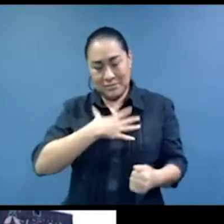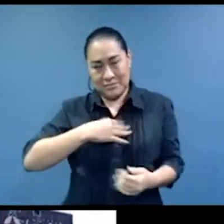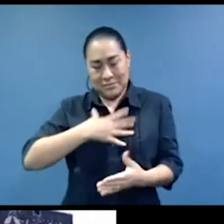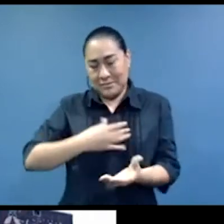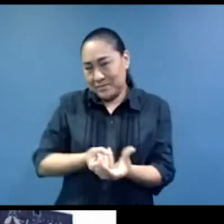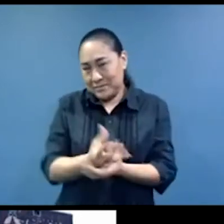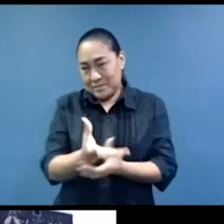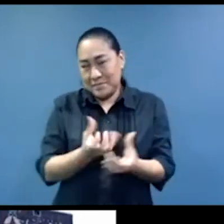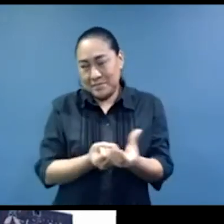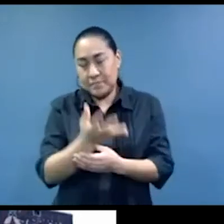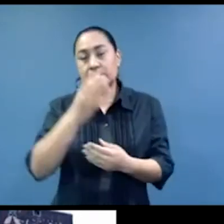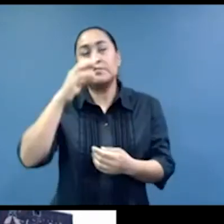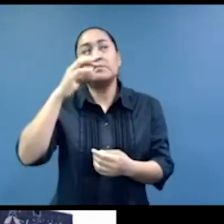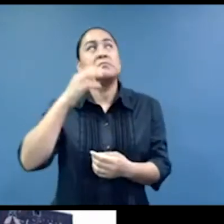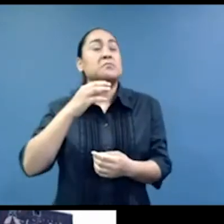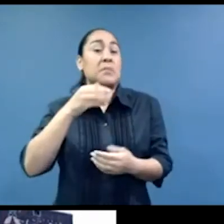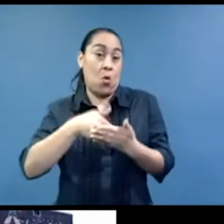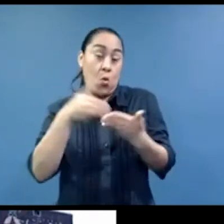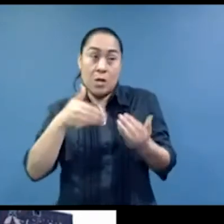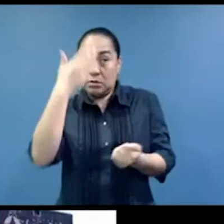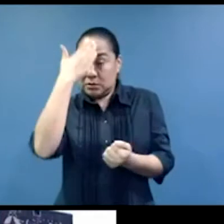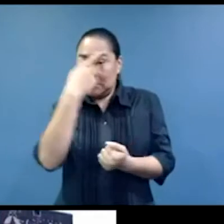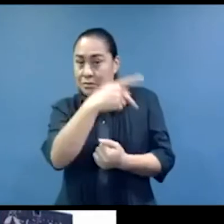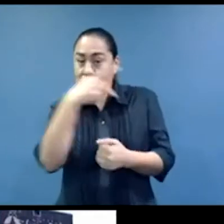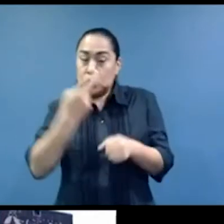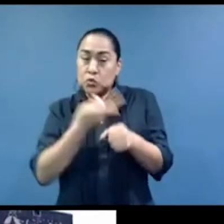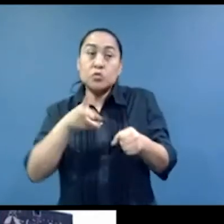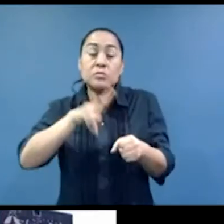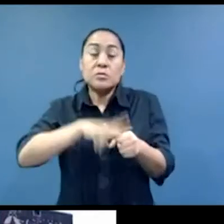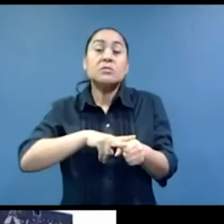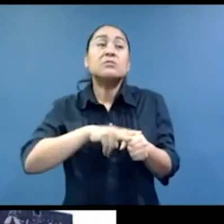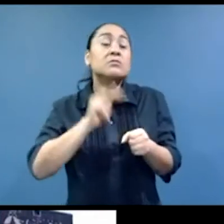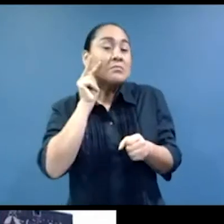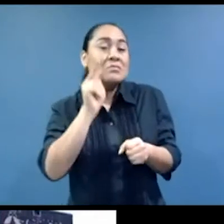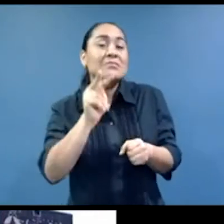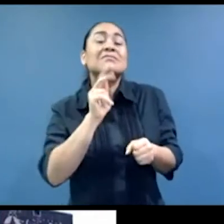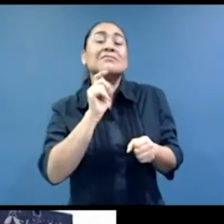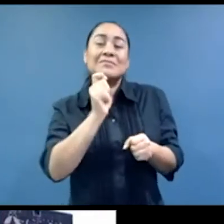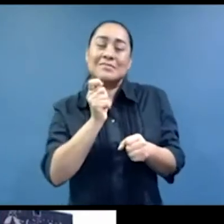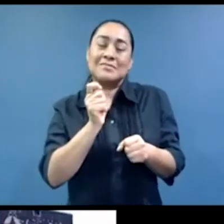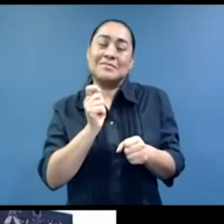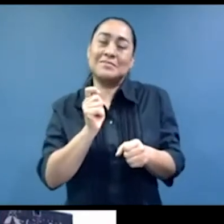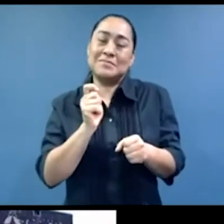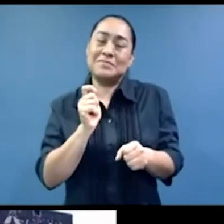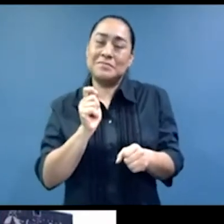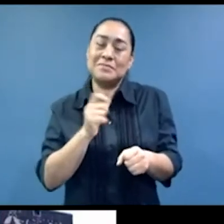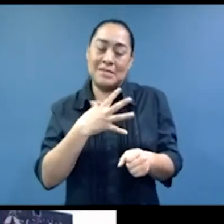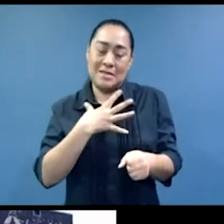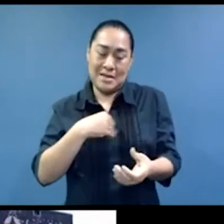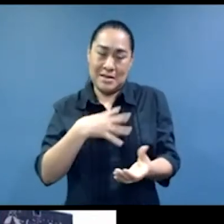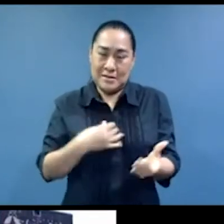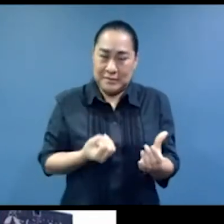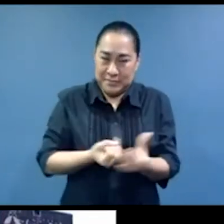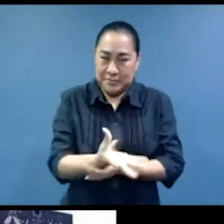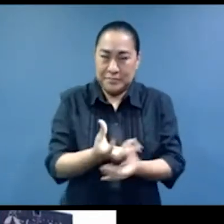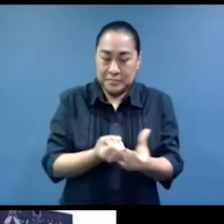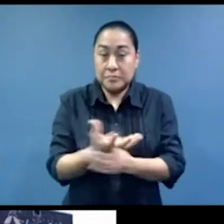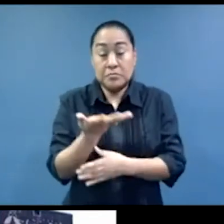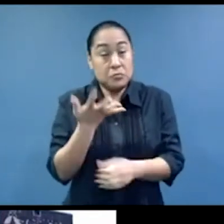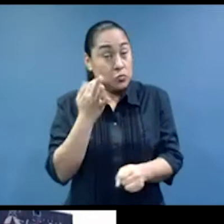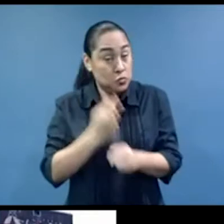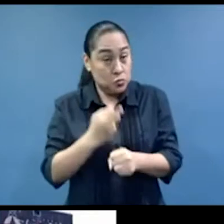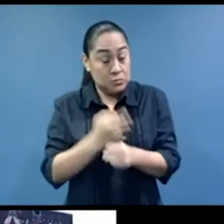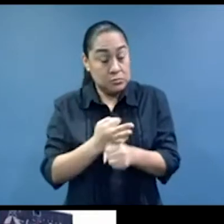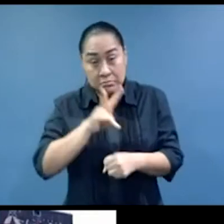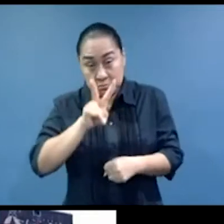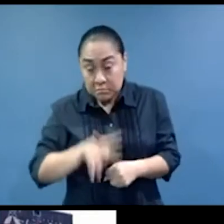el día de hoy se le exigen a las clínicas donde se practica reproducción humana asistida, pues en realidad no solo es